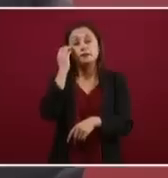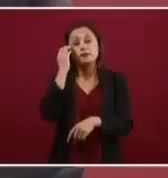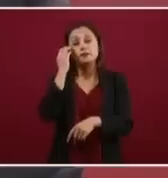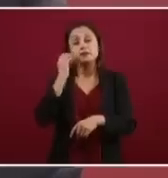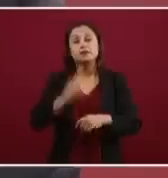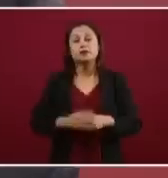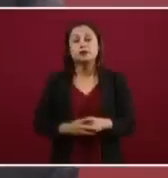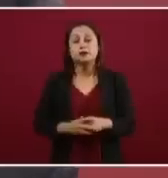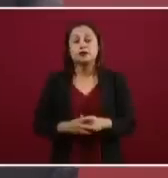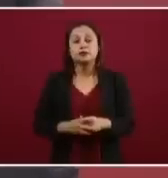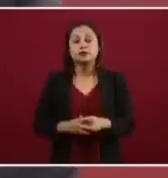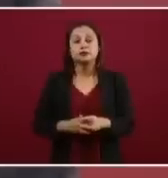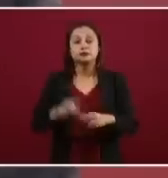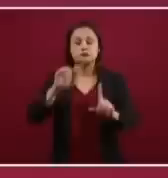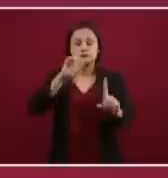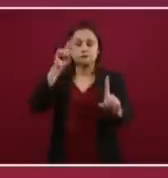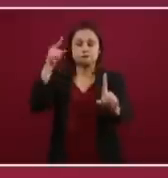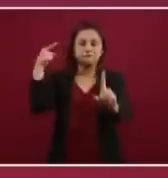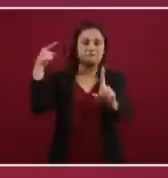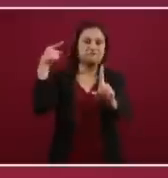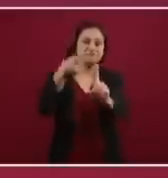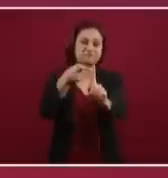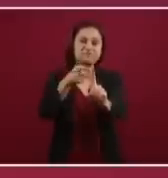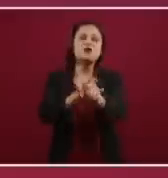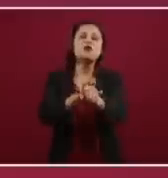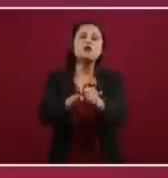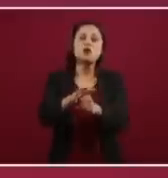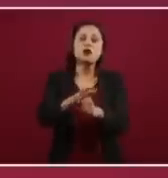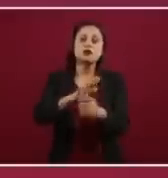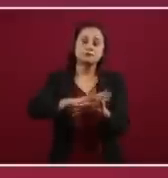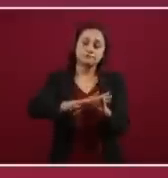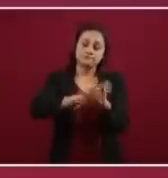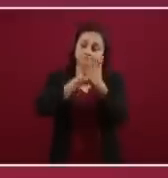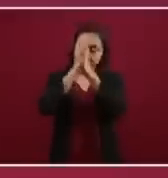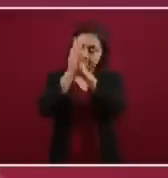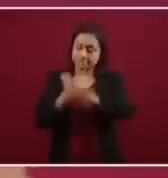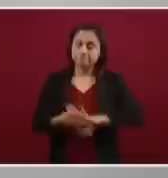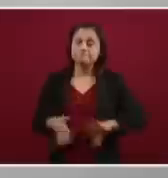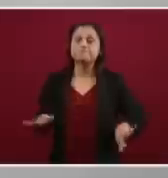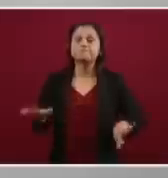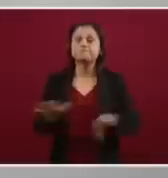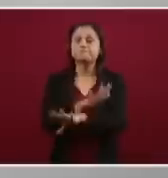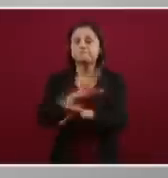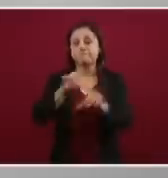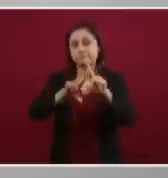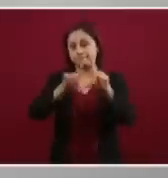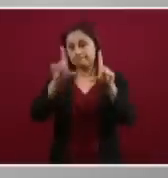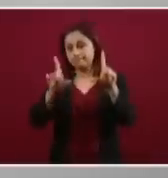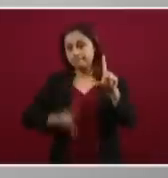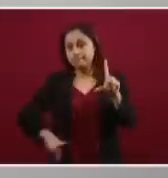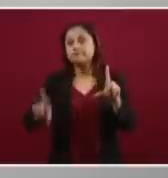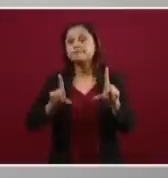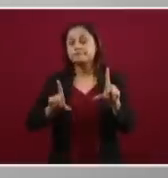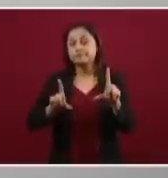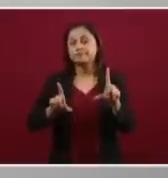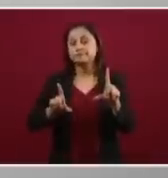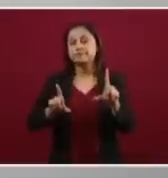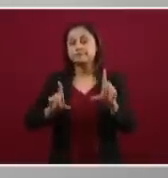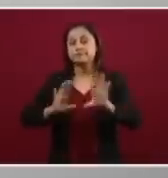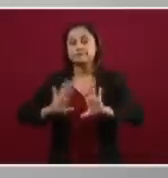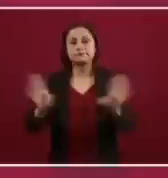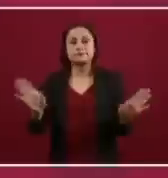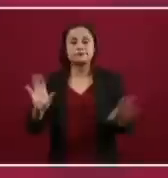el objetivo, transformar al país, cambiar este régimen